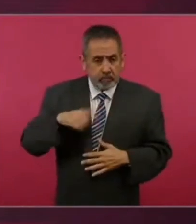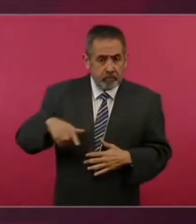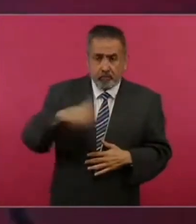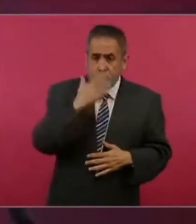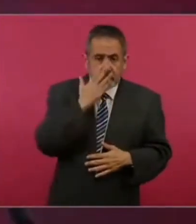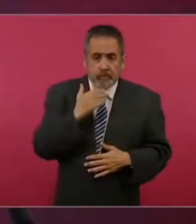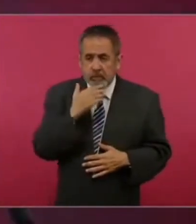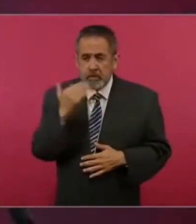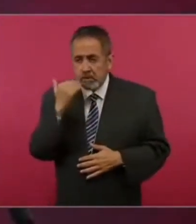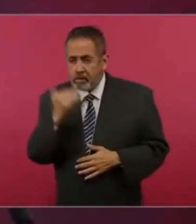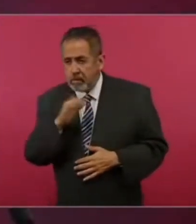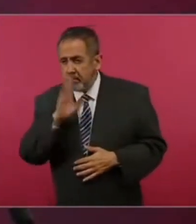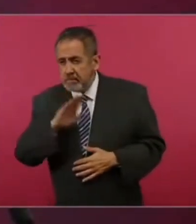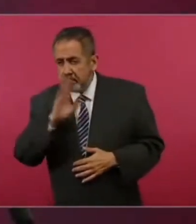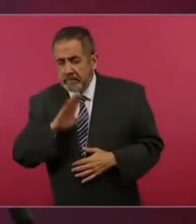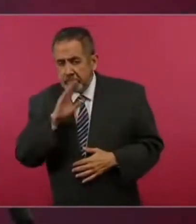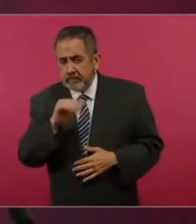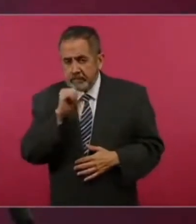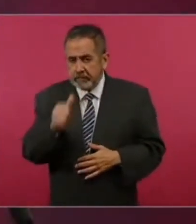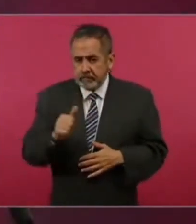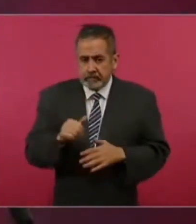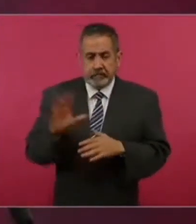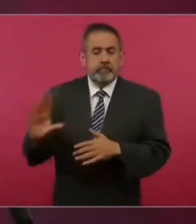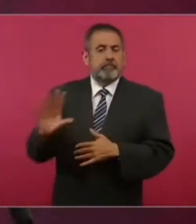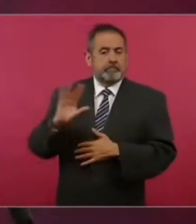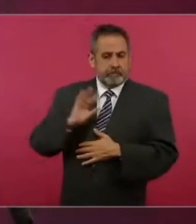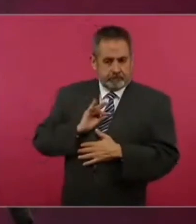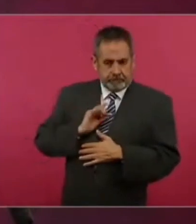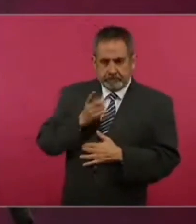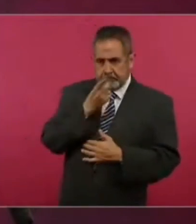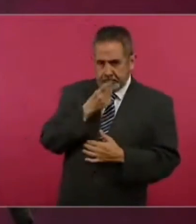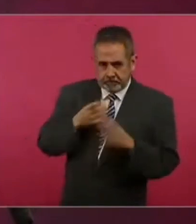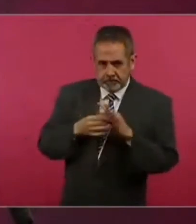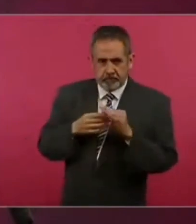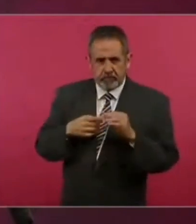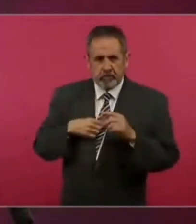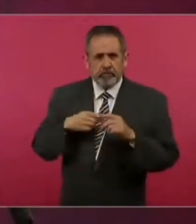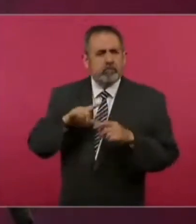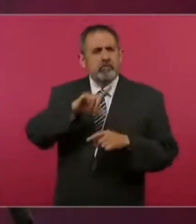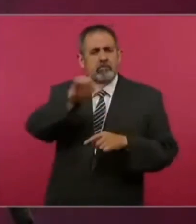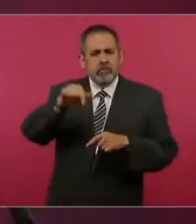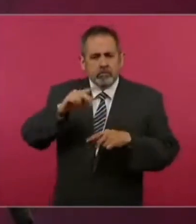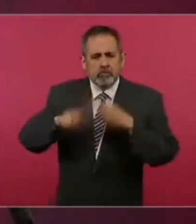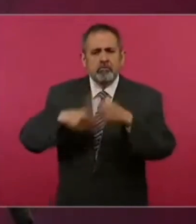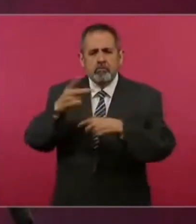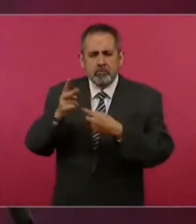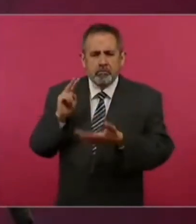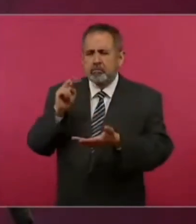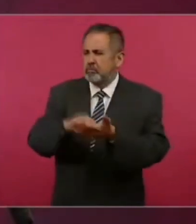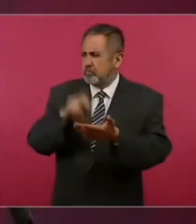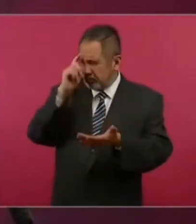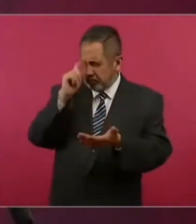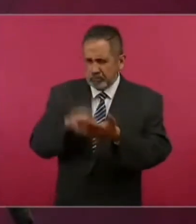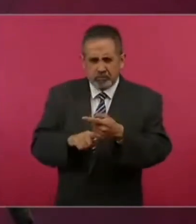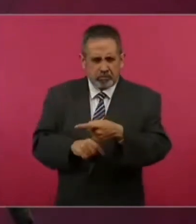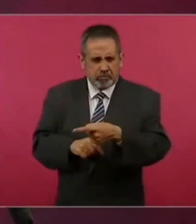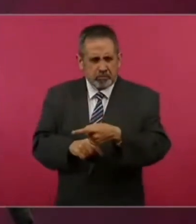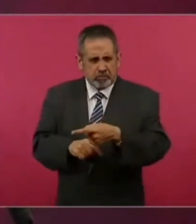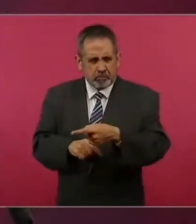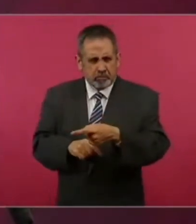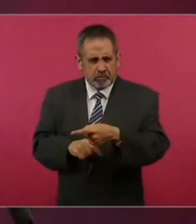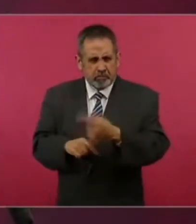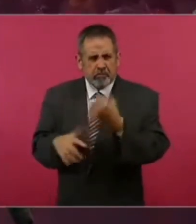tales irregularidades eso fue lo que me informaron Porque yo fui después creo que